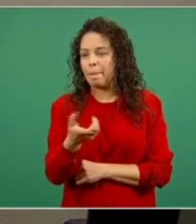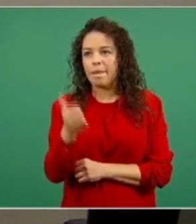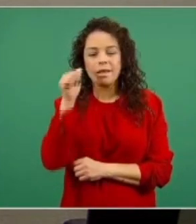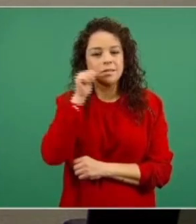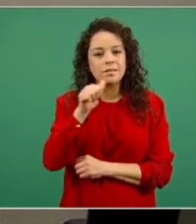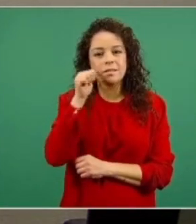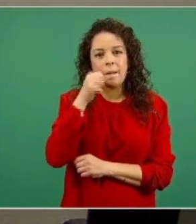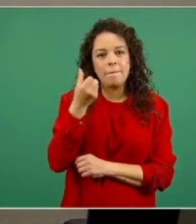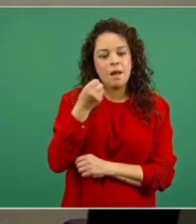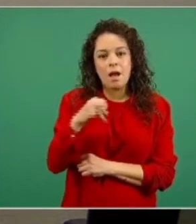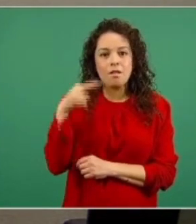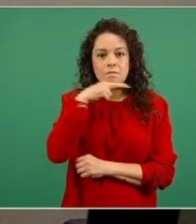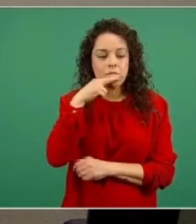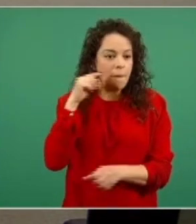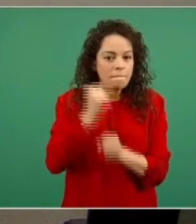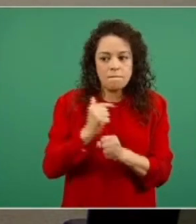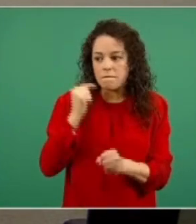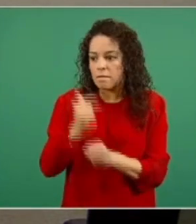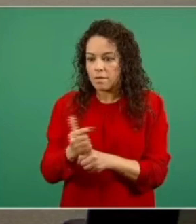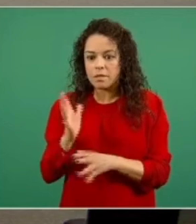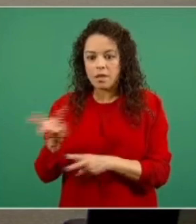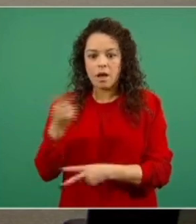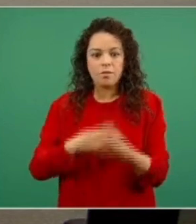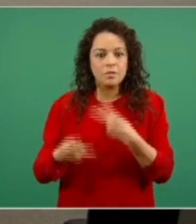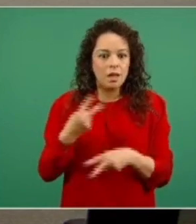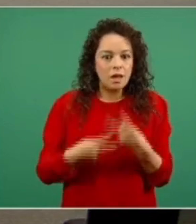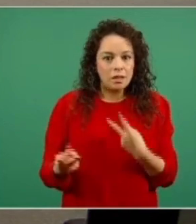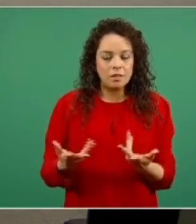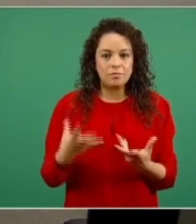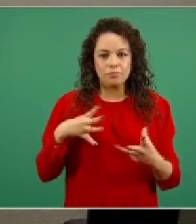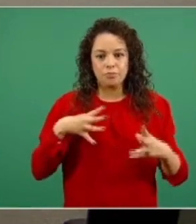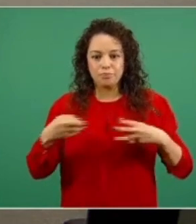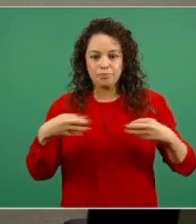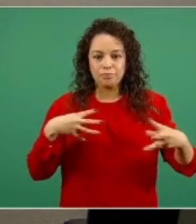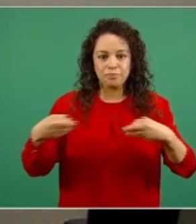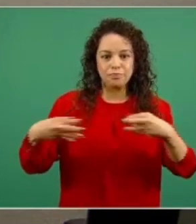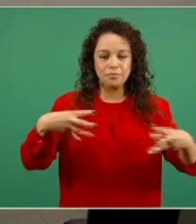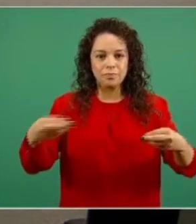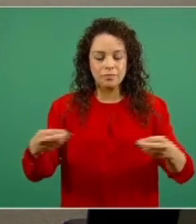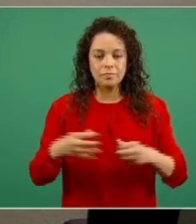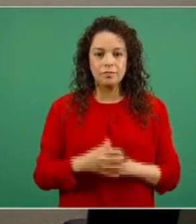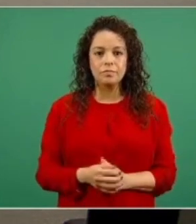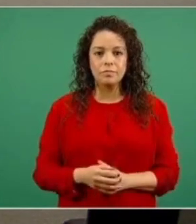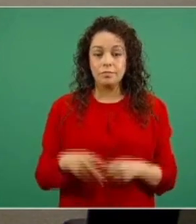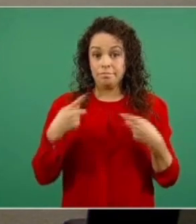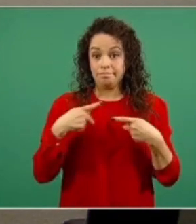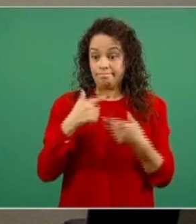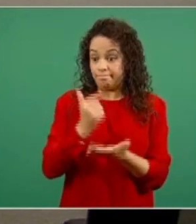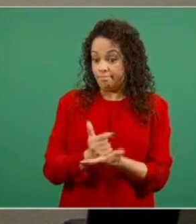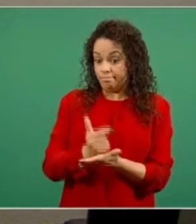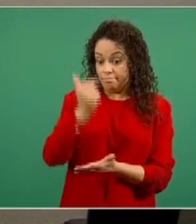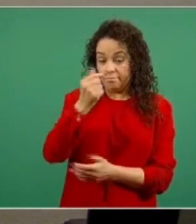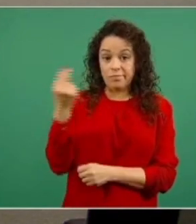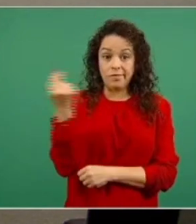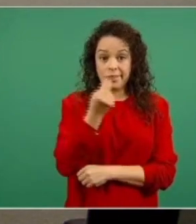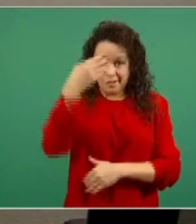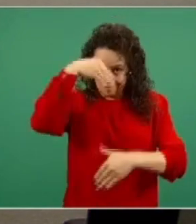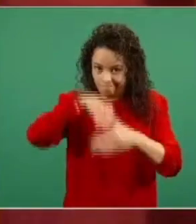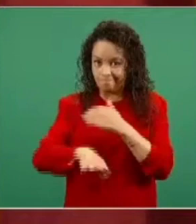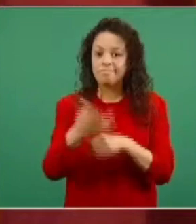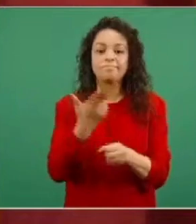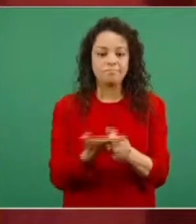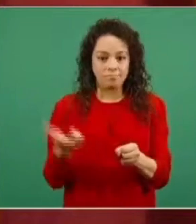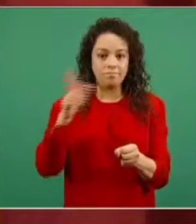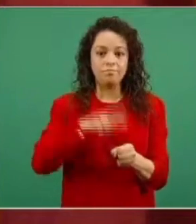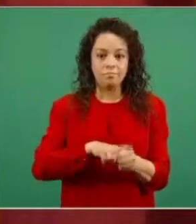reflejo inmediato. Contagios que se ponen, que son pacientes graves, que requieren atención hospitalaria. Recordemos